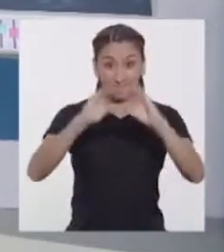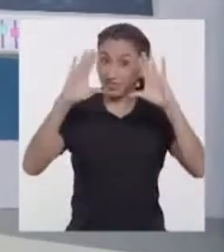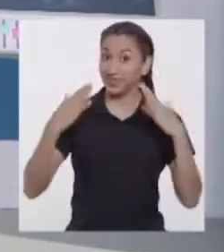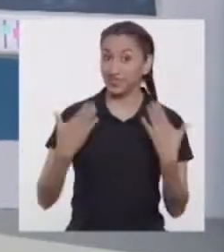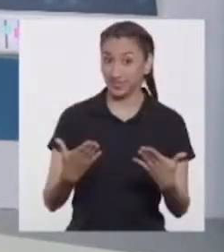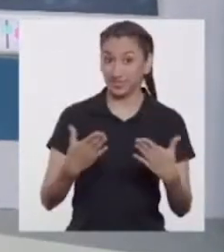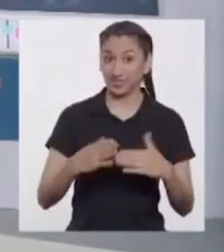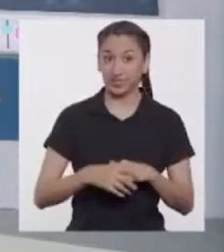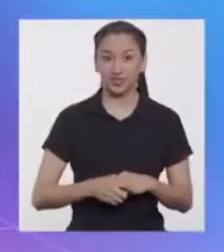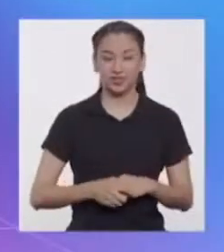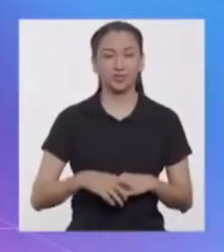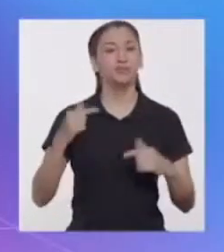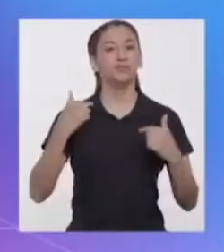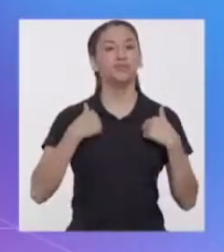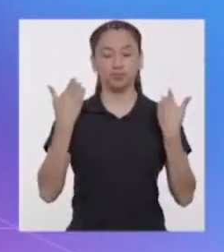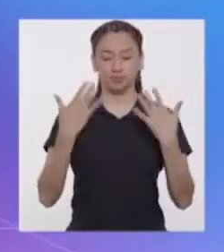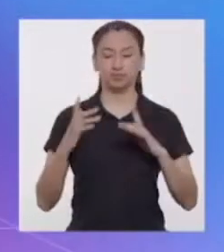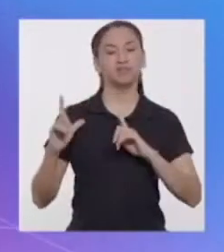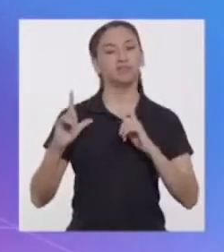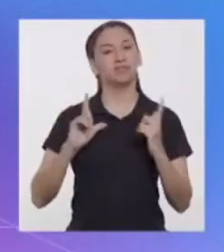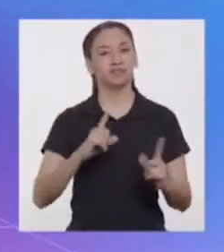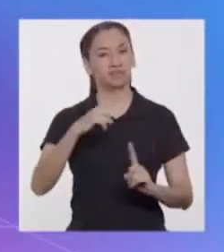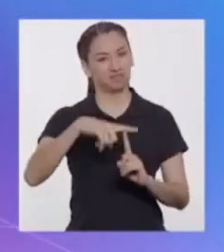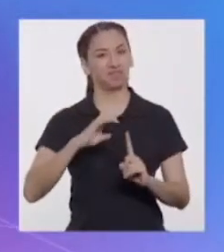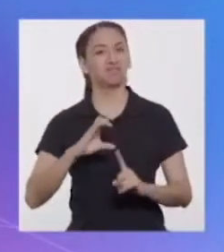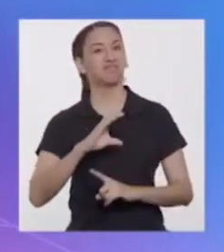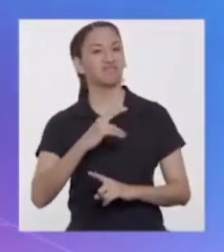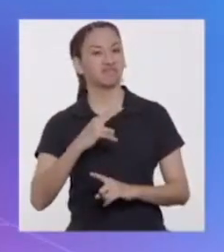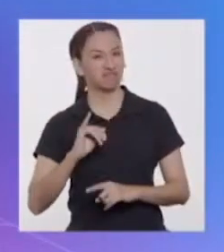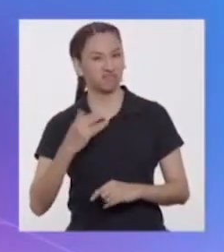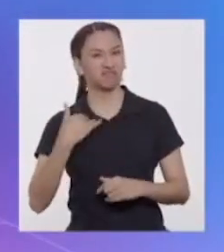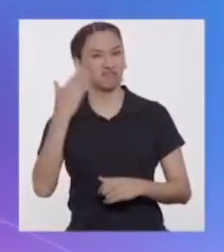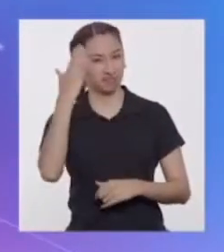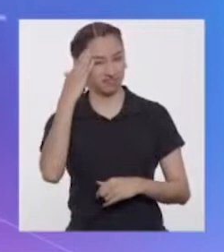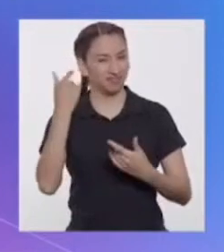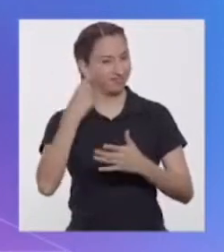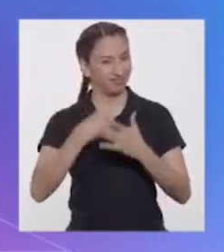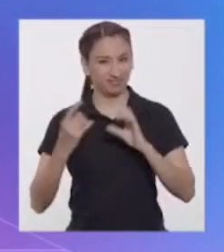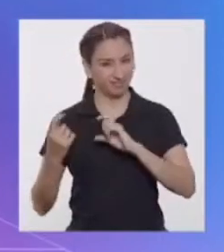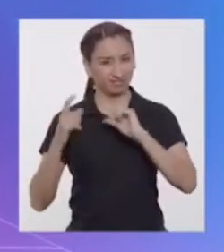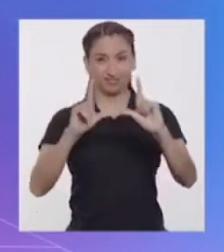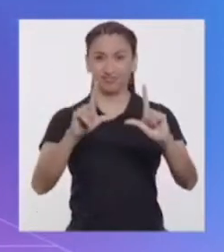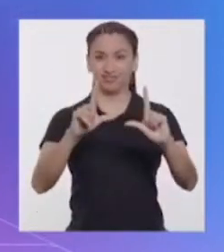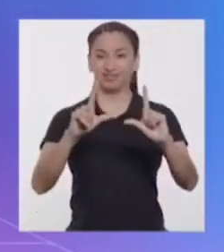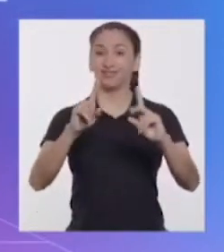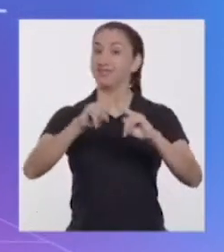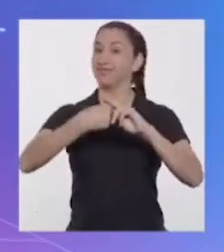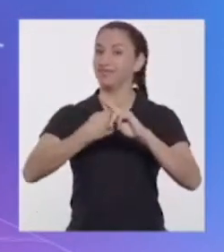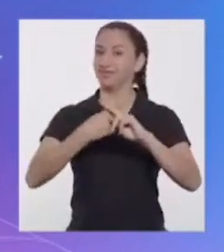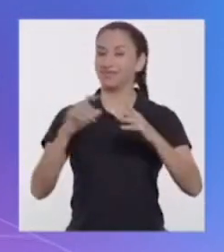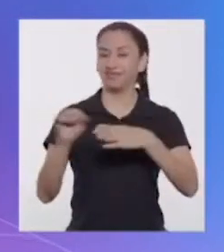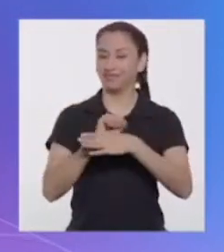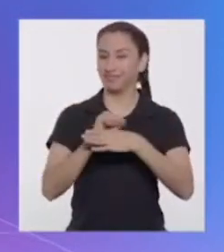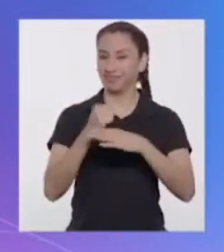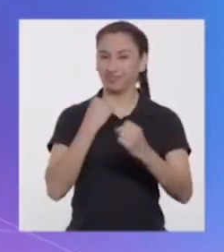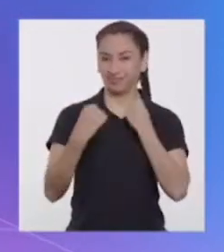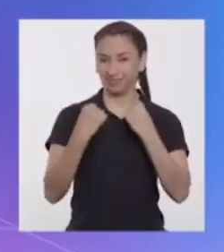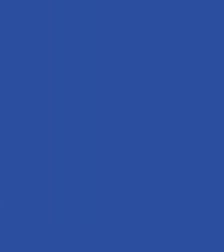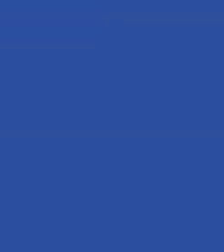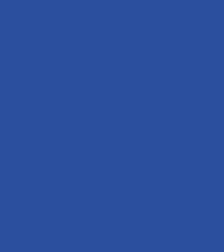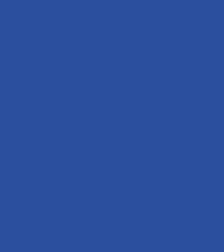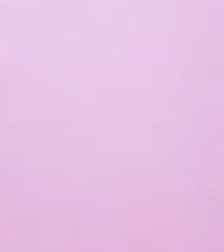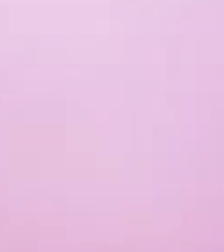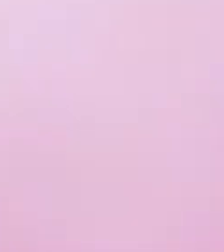este día? Yo estoy lista, Techi. Ya sé qué poner. Iniciando.